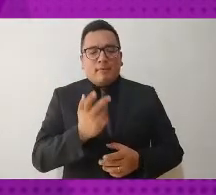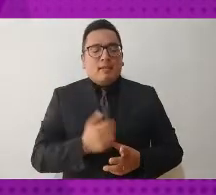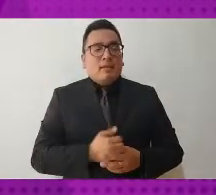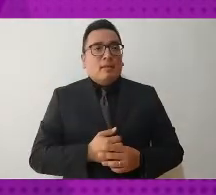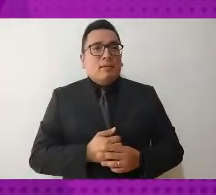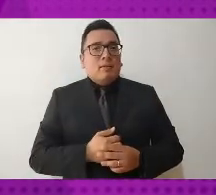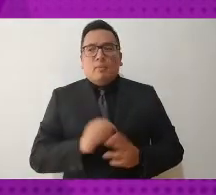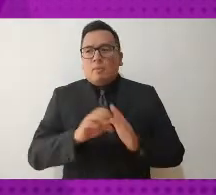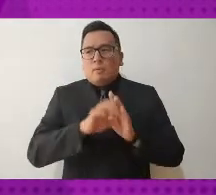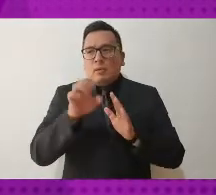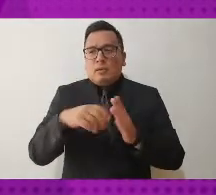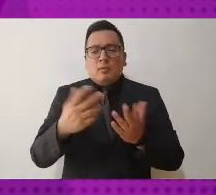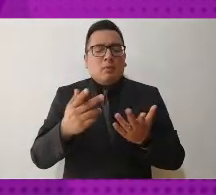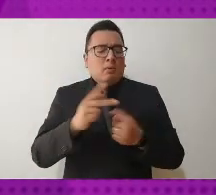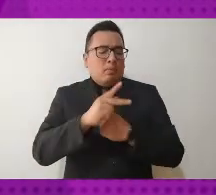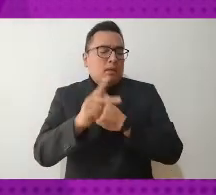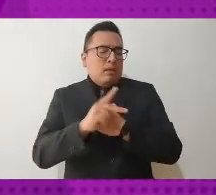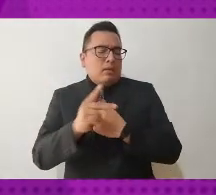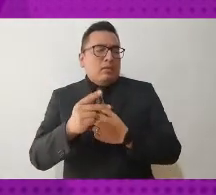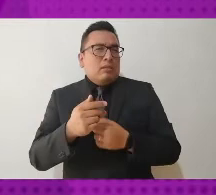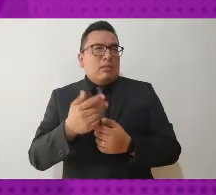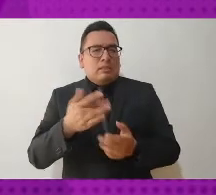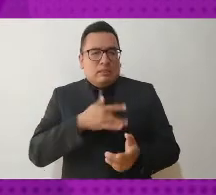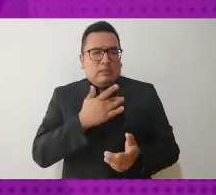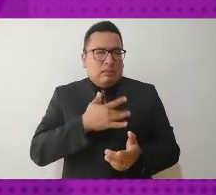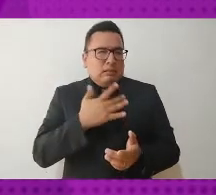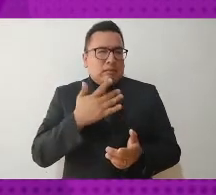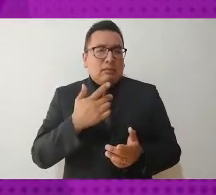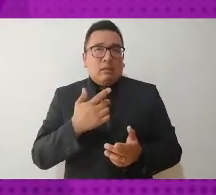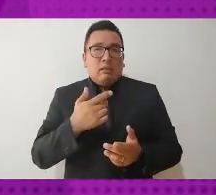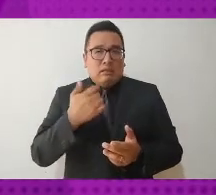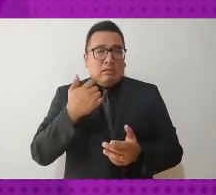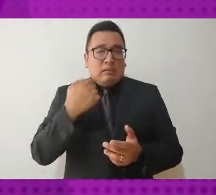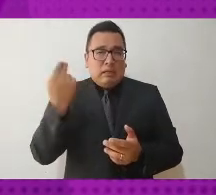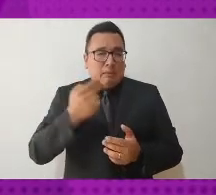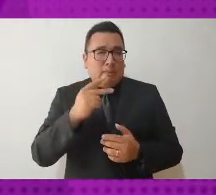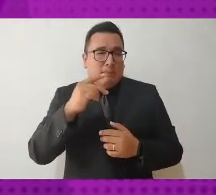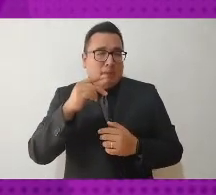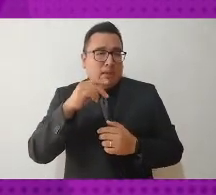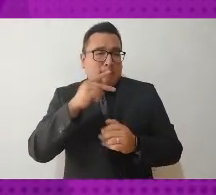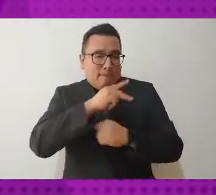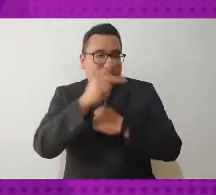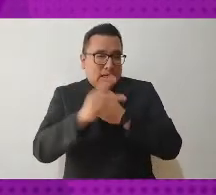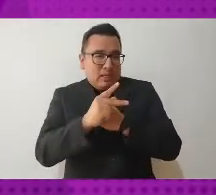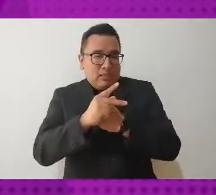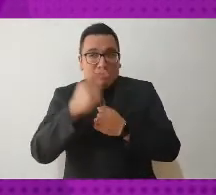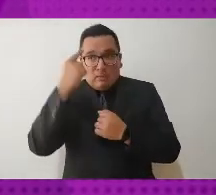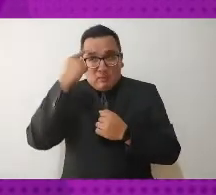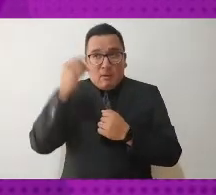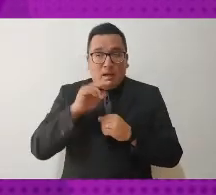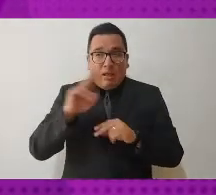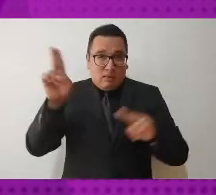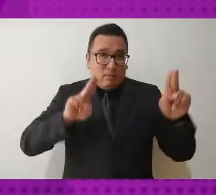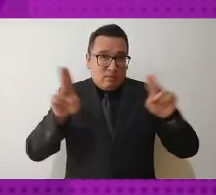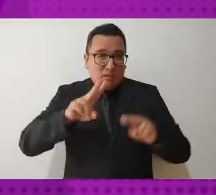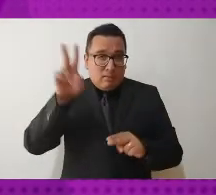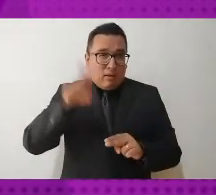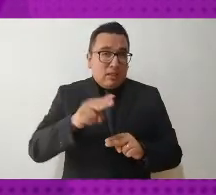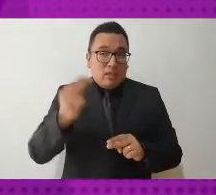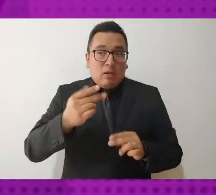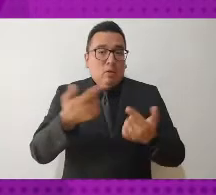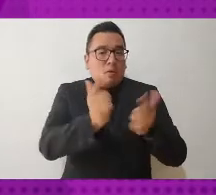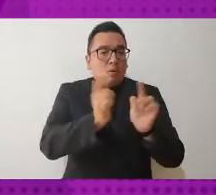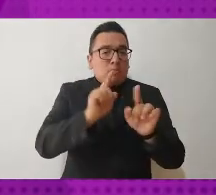ese sentido un país por ejemplo consideras que para ser democrático debería de ser más incluyente con todos los grupos